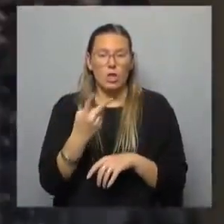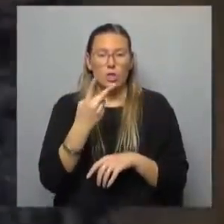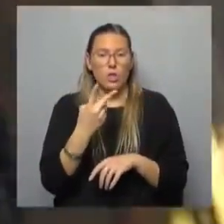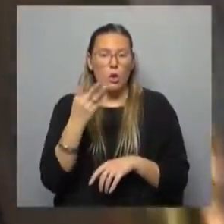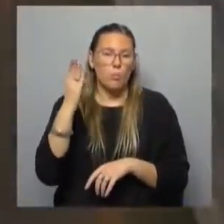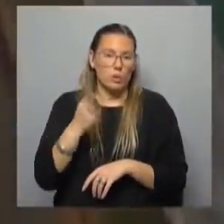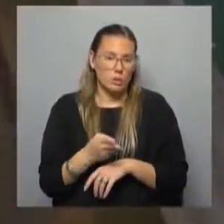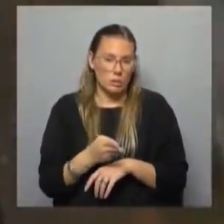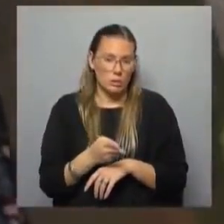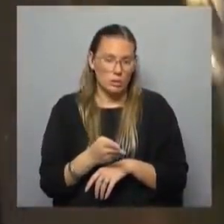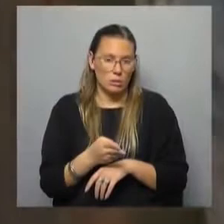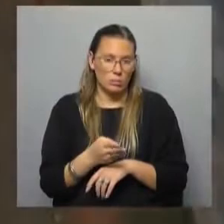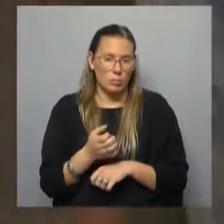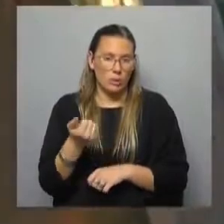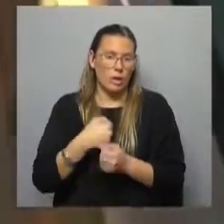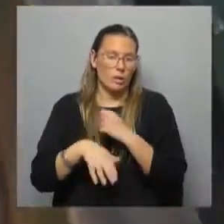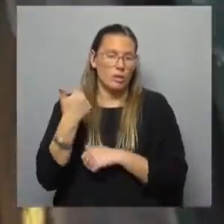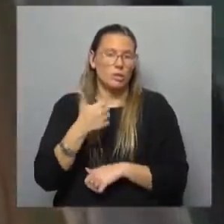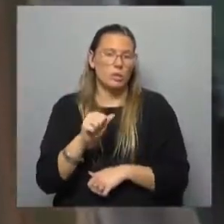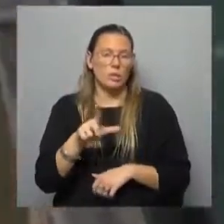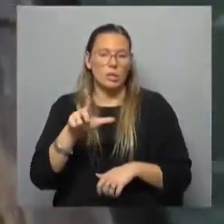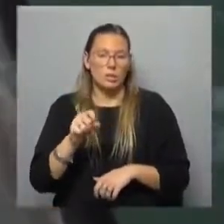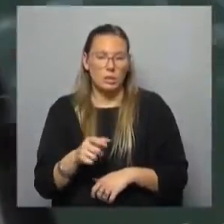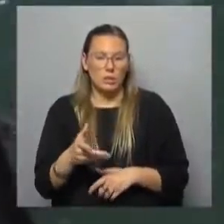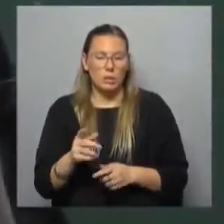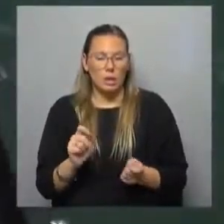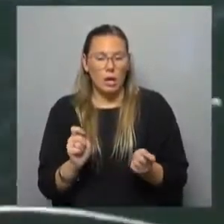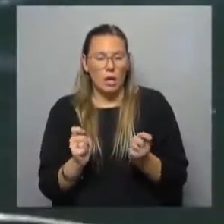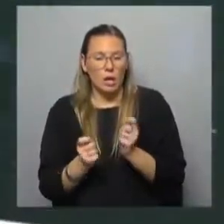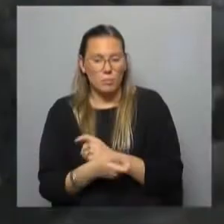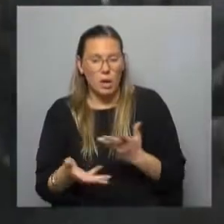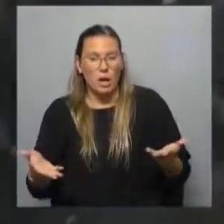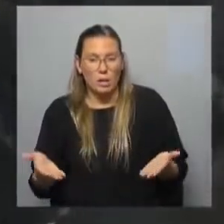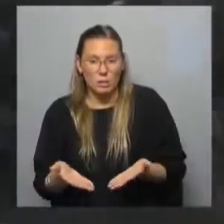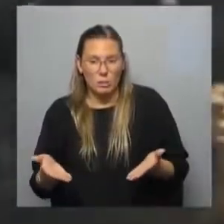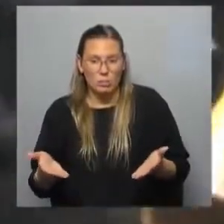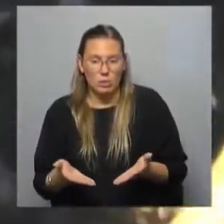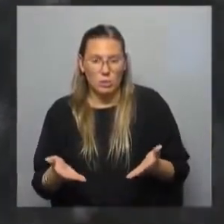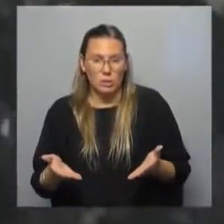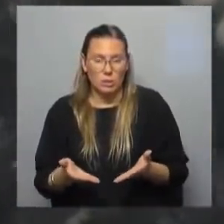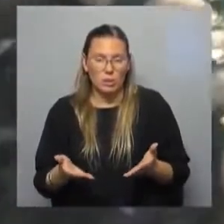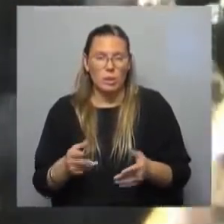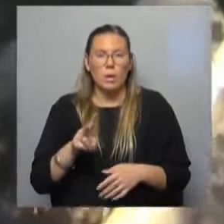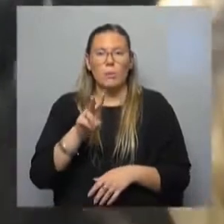2% en los 60s y 70s a ser actualmente